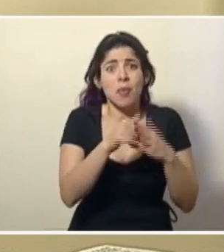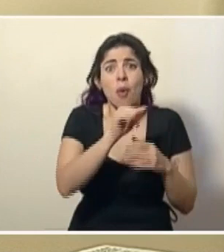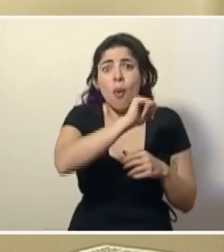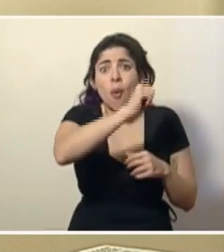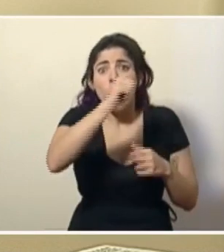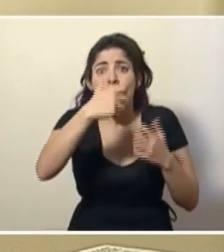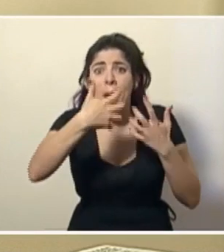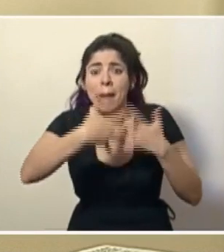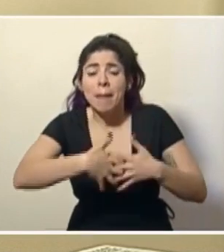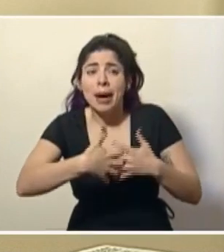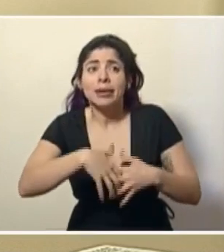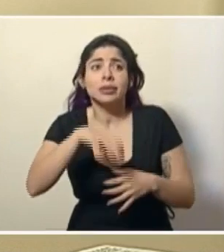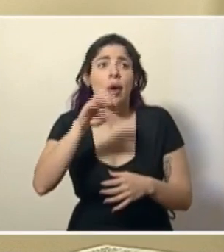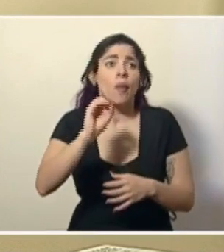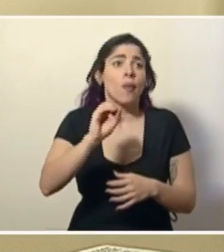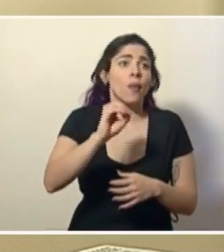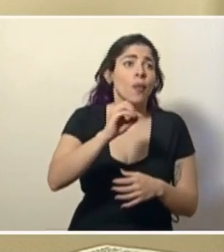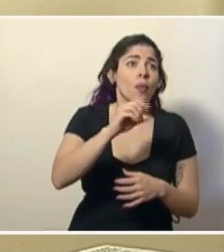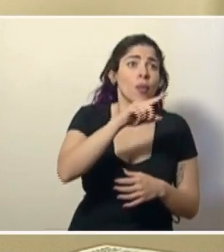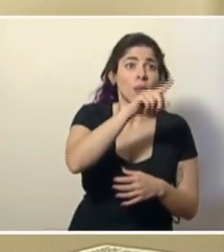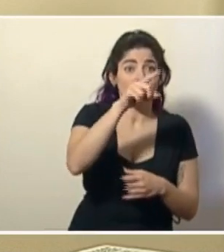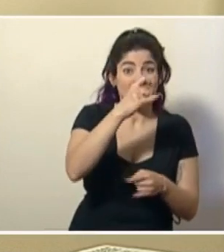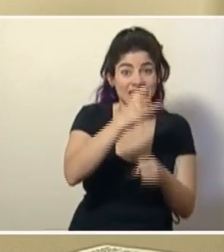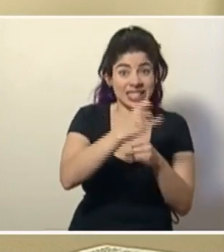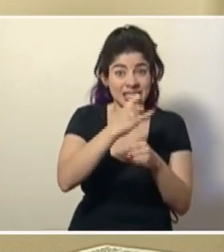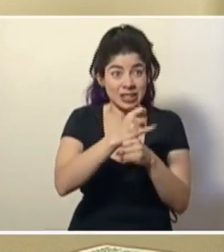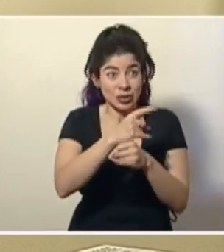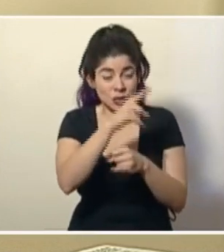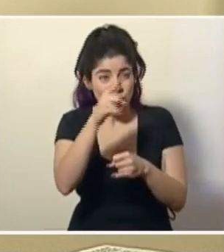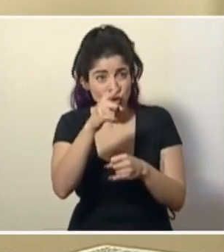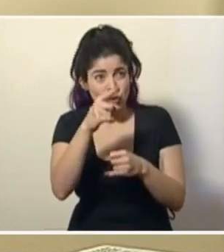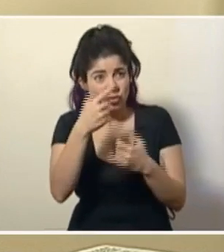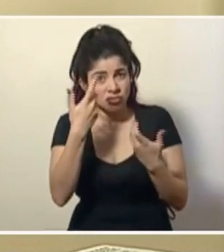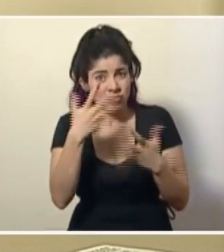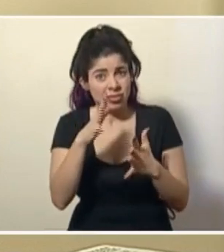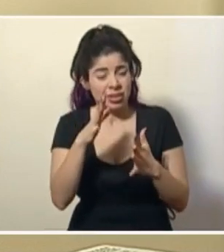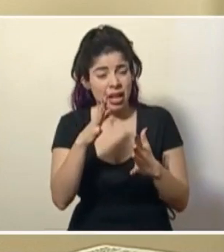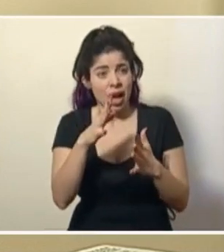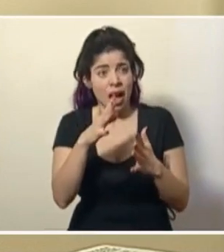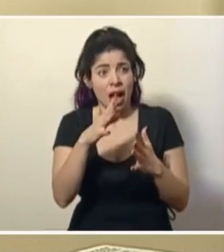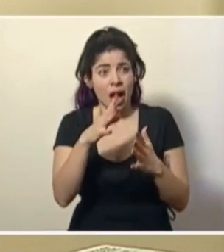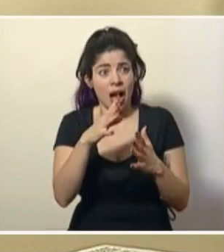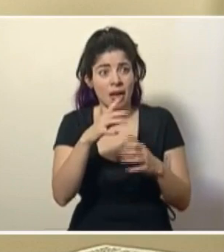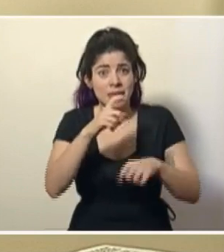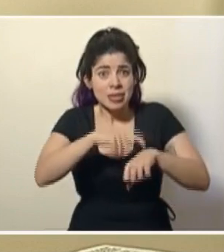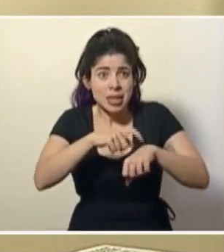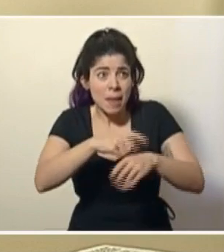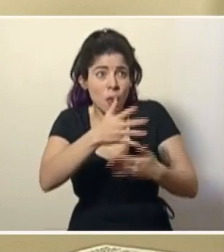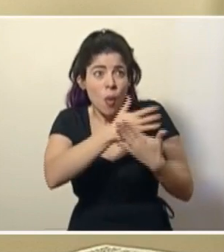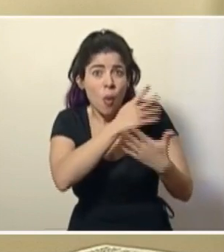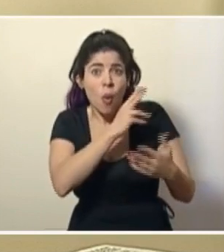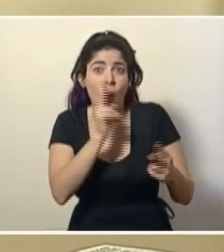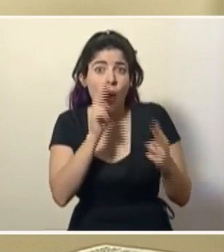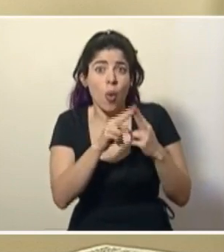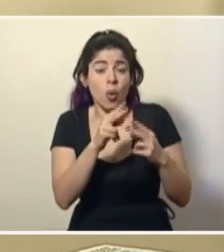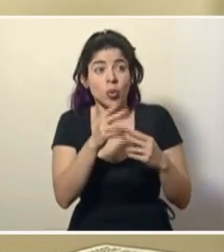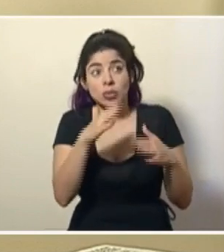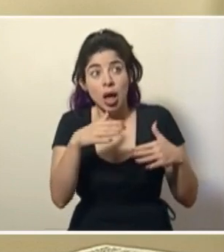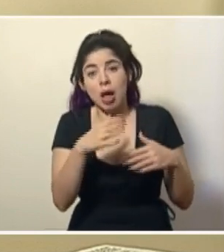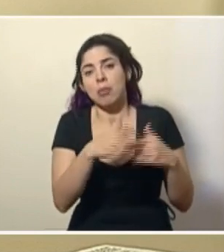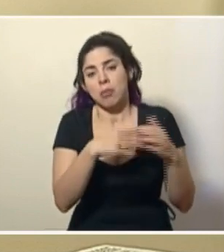otras industrias o que no sean entidades con una presencia de tiempo atrás en el